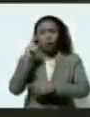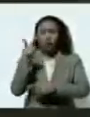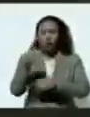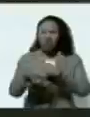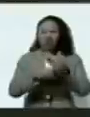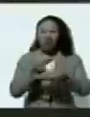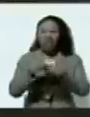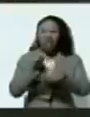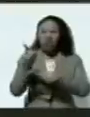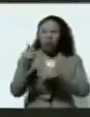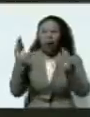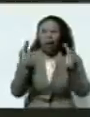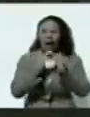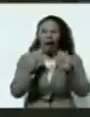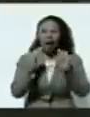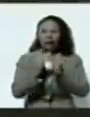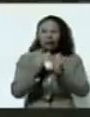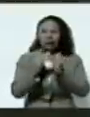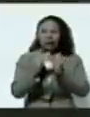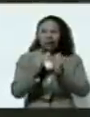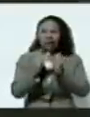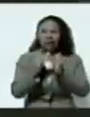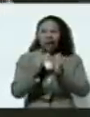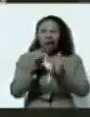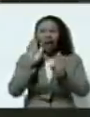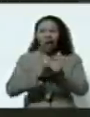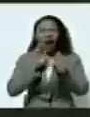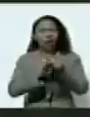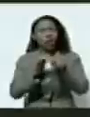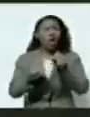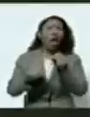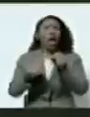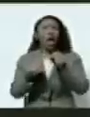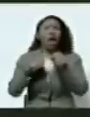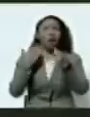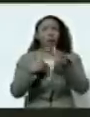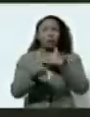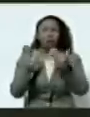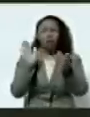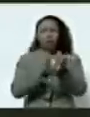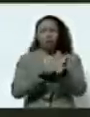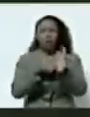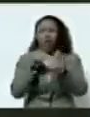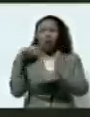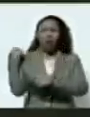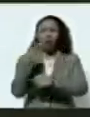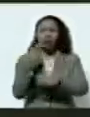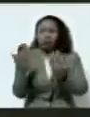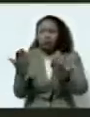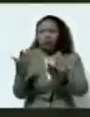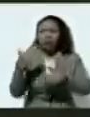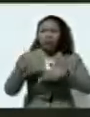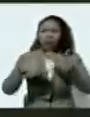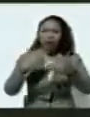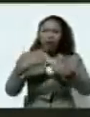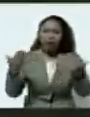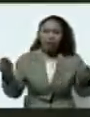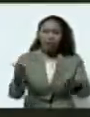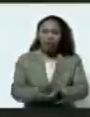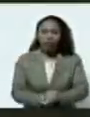tú en la casa de Garofalo cantando Vete y pega la vuelta? ¿Delincuente?